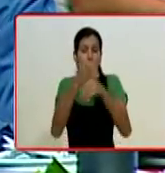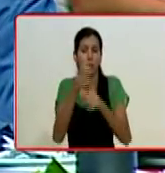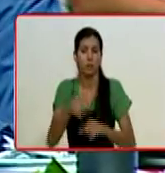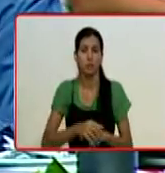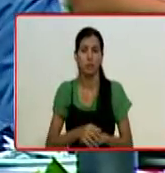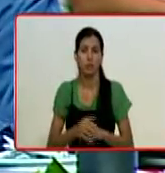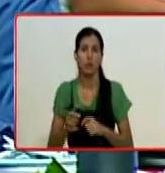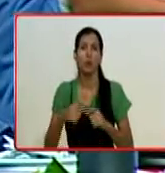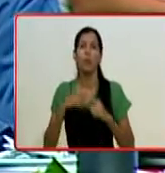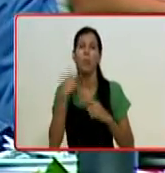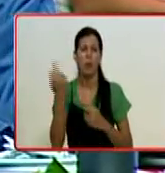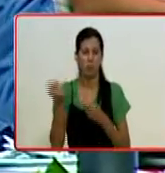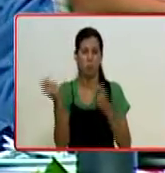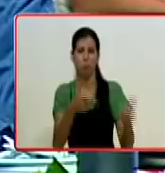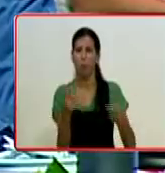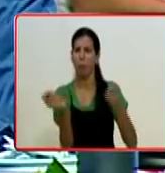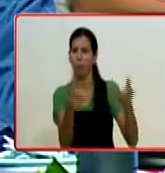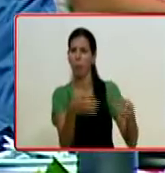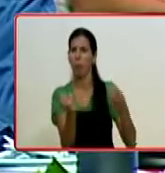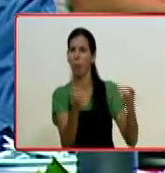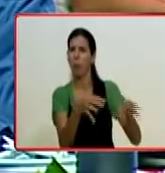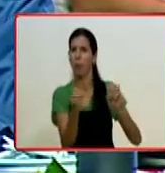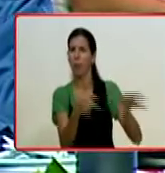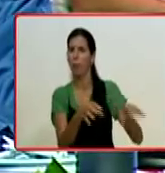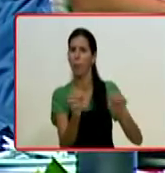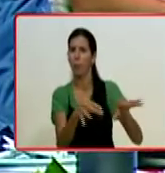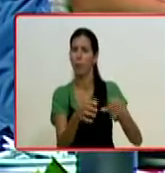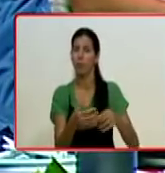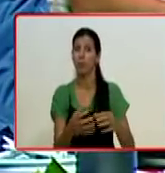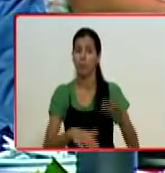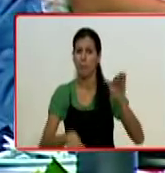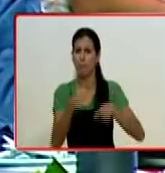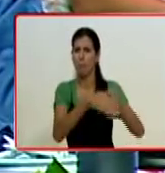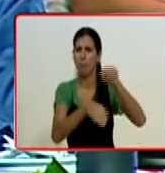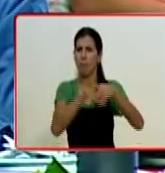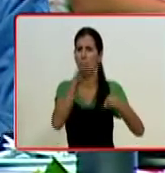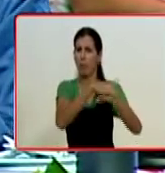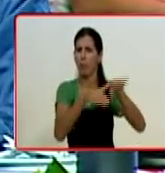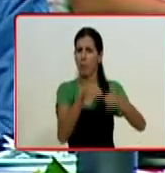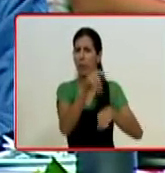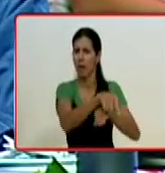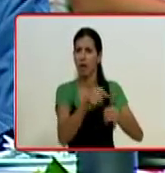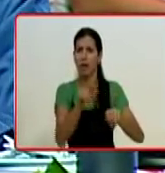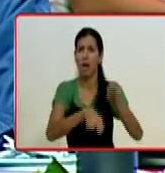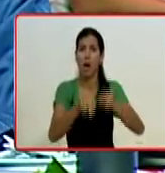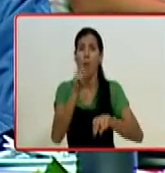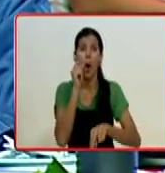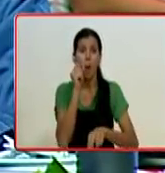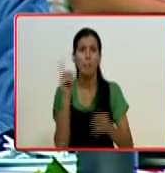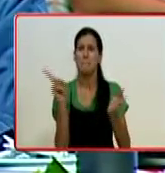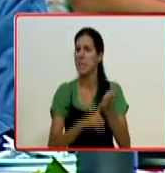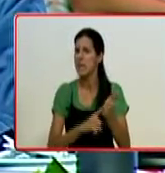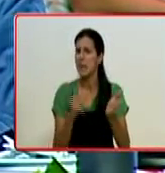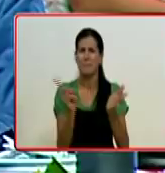así, de hombres, mujeres, jóvenes, trabajadores, por miles.